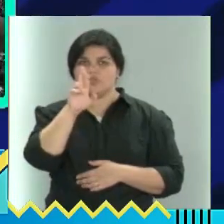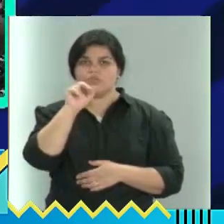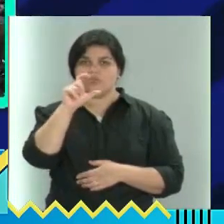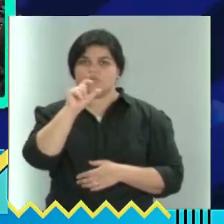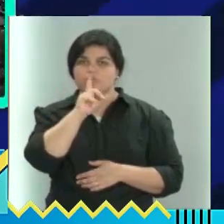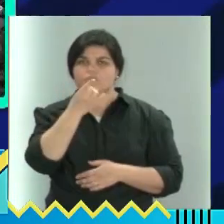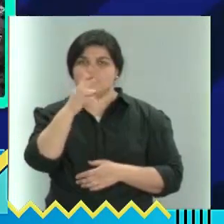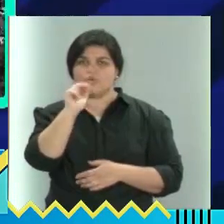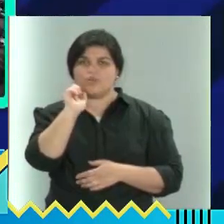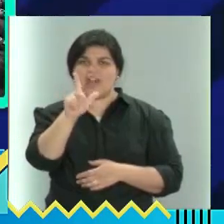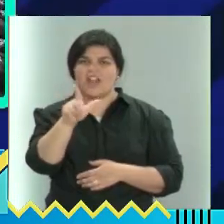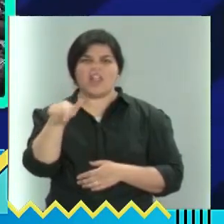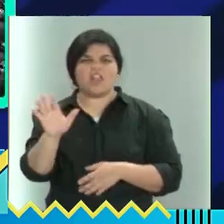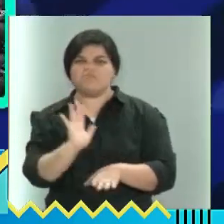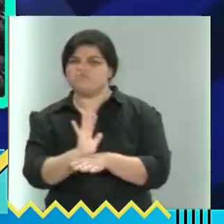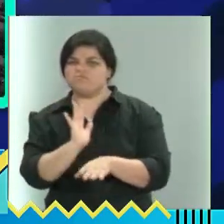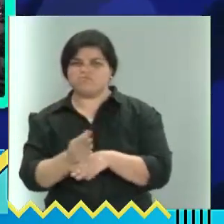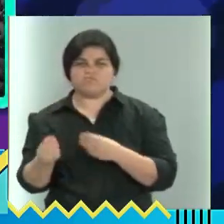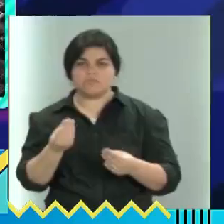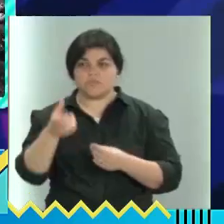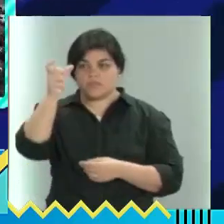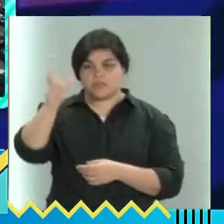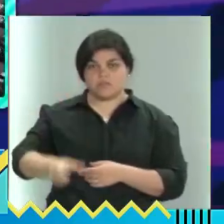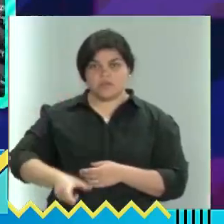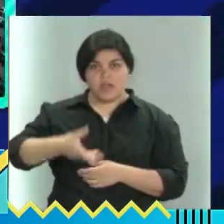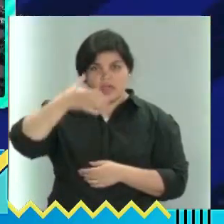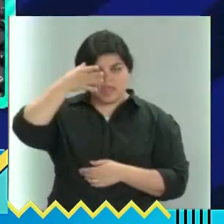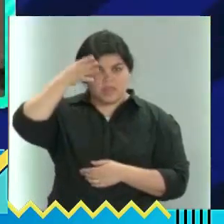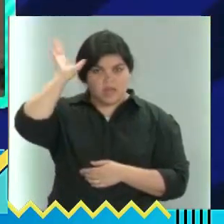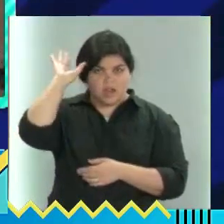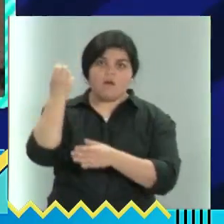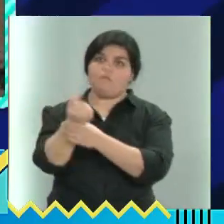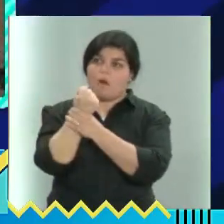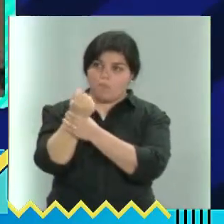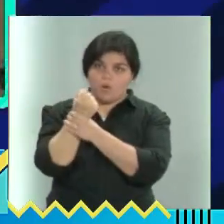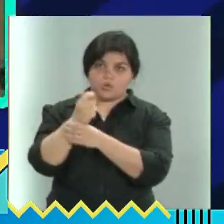fue un estructuralista italiano muy famoso.